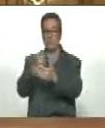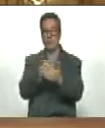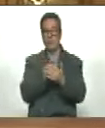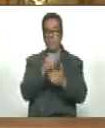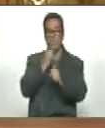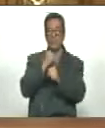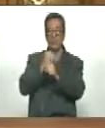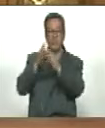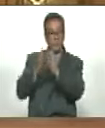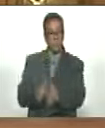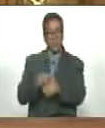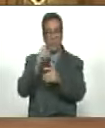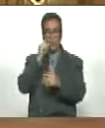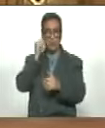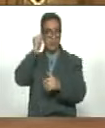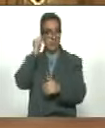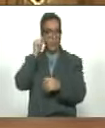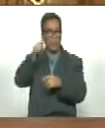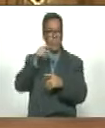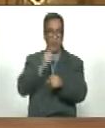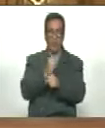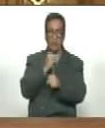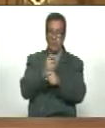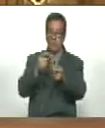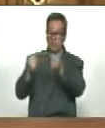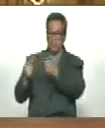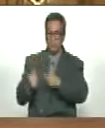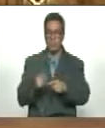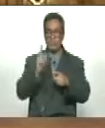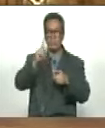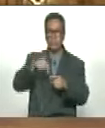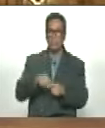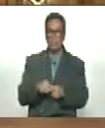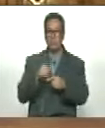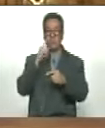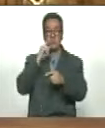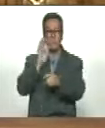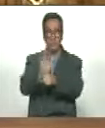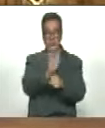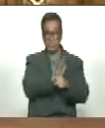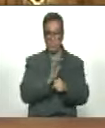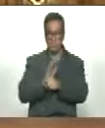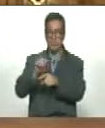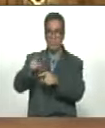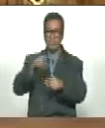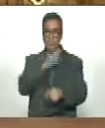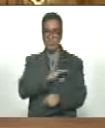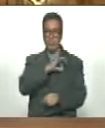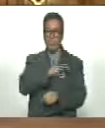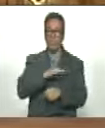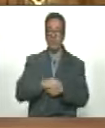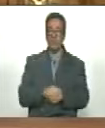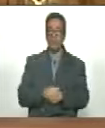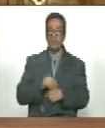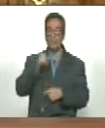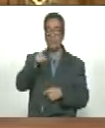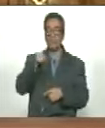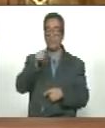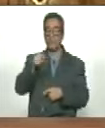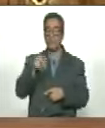de trabajadores y trabajadoras, gestión administrativa y, por supuesto, previsión y protección social.